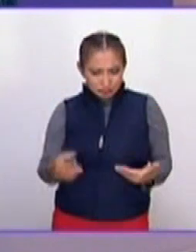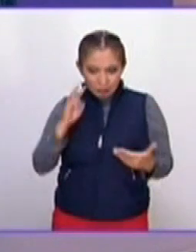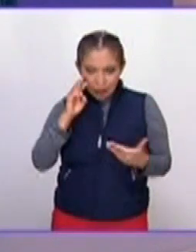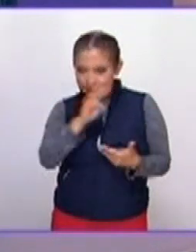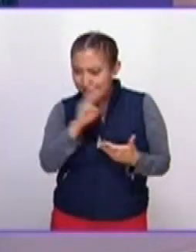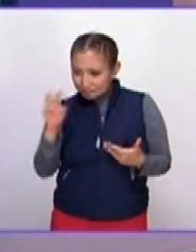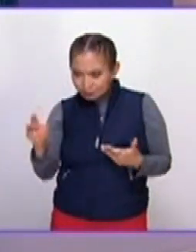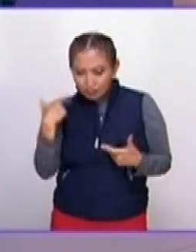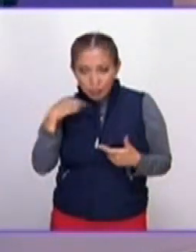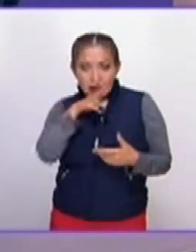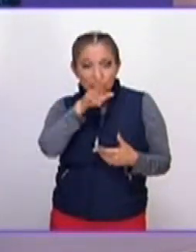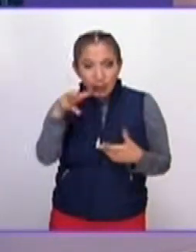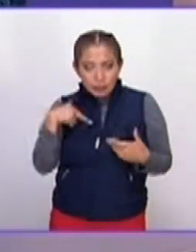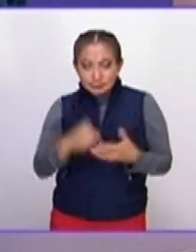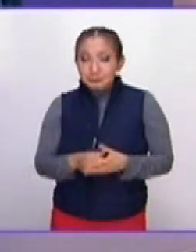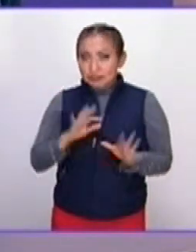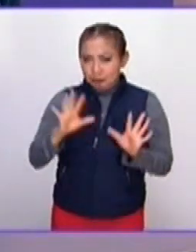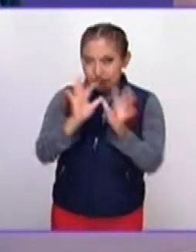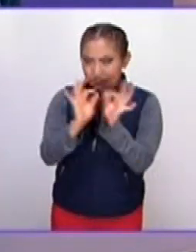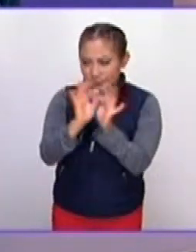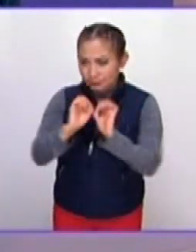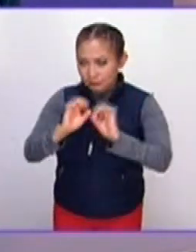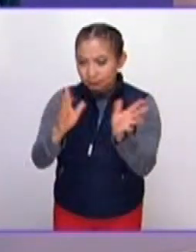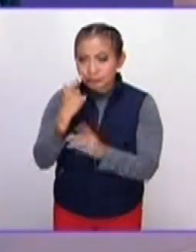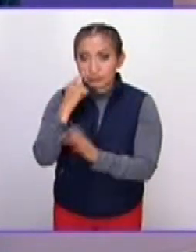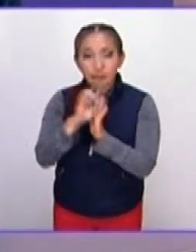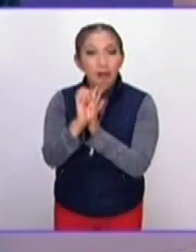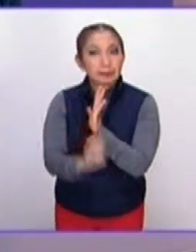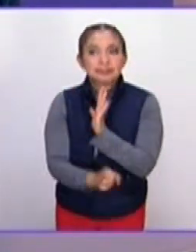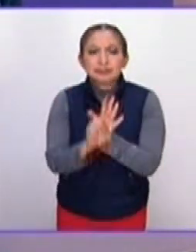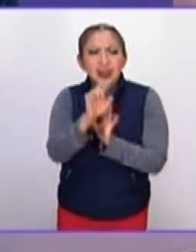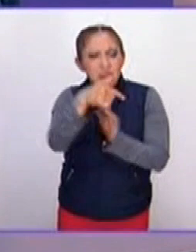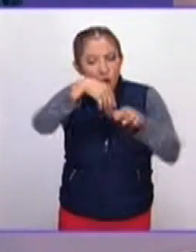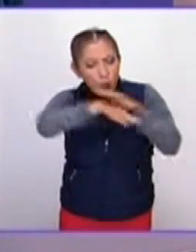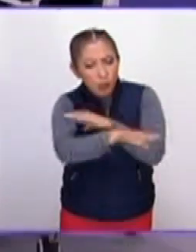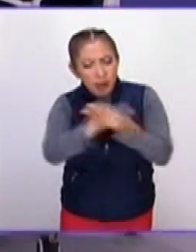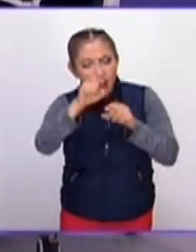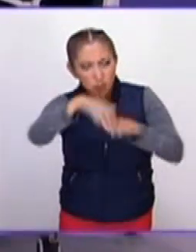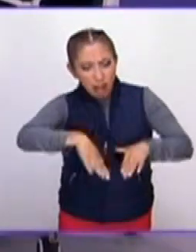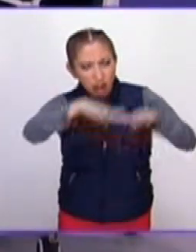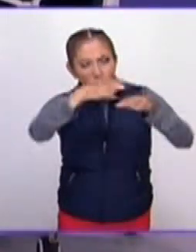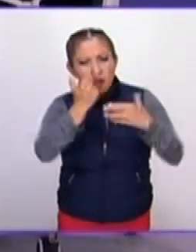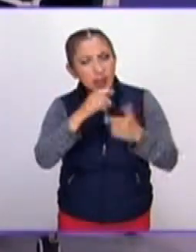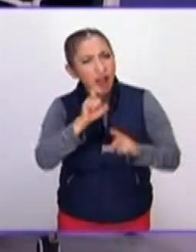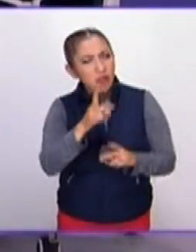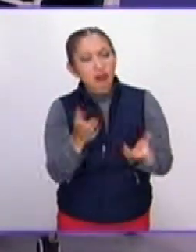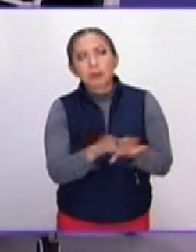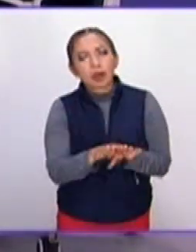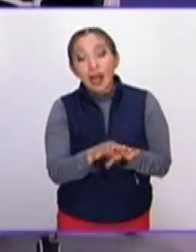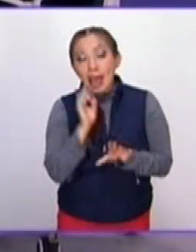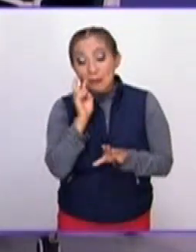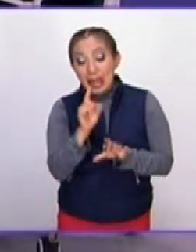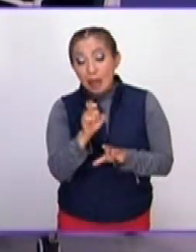tener ciertos resultados. Me explico. Por ejemplo, ¿qué tiene que ver la cueva si está inundada o no? Entonces la